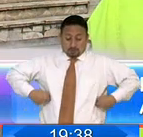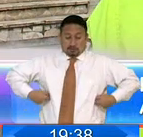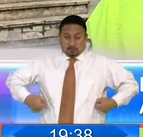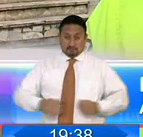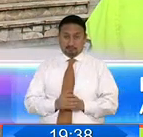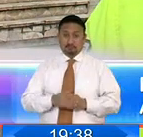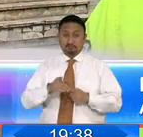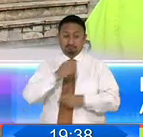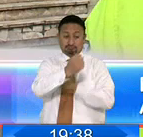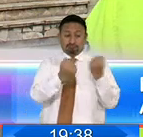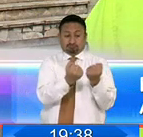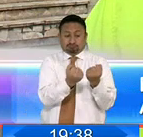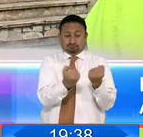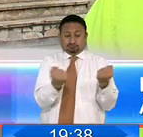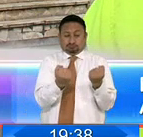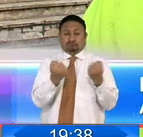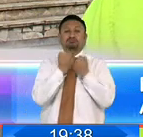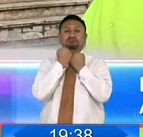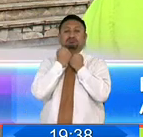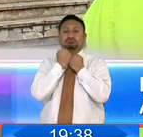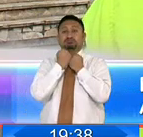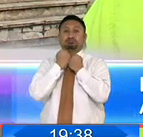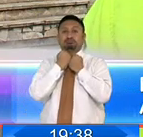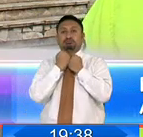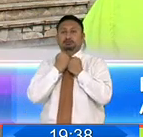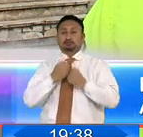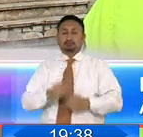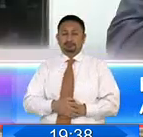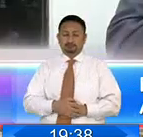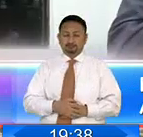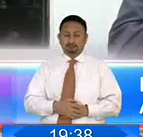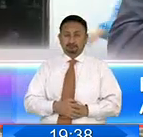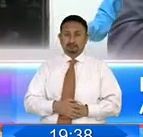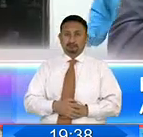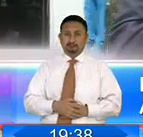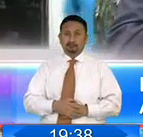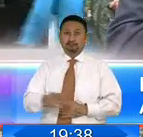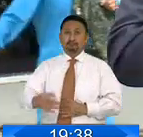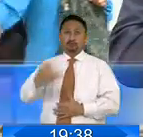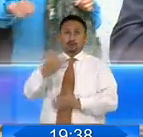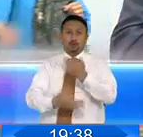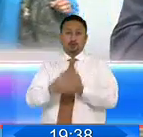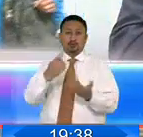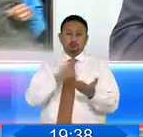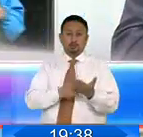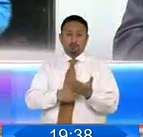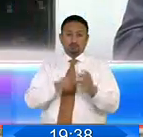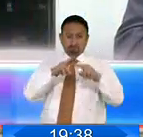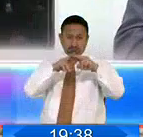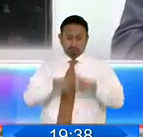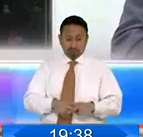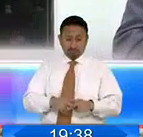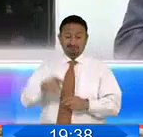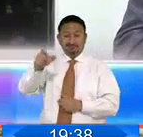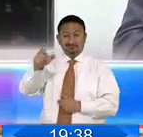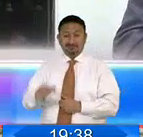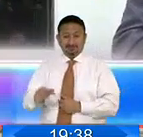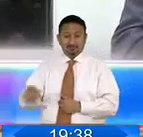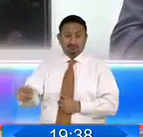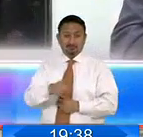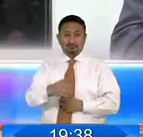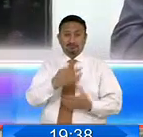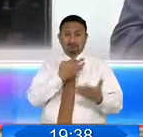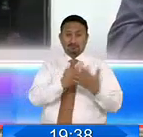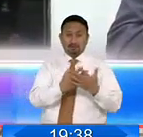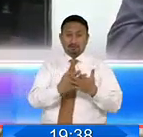constrictor con el que se presume se víctima el juez penal en la audiencia de flagrancia el presunto feminicida le dictó a